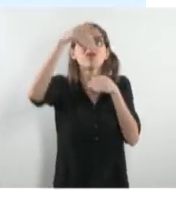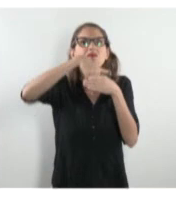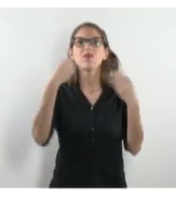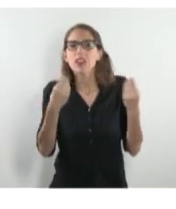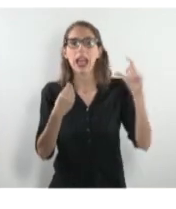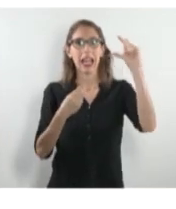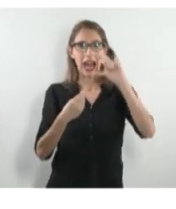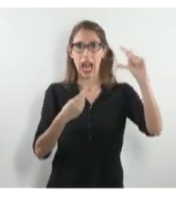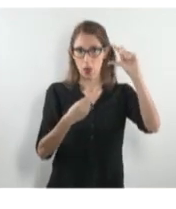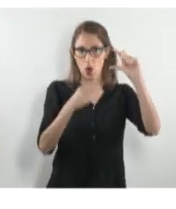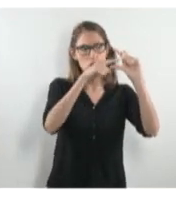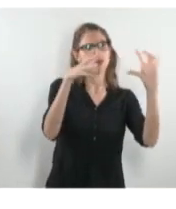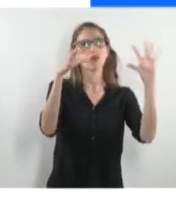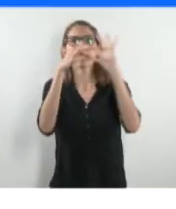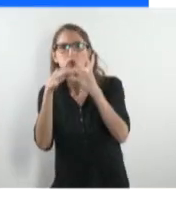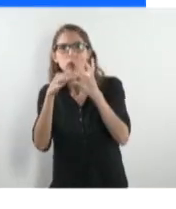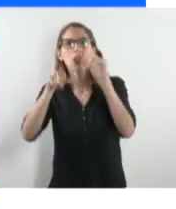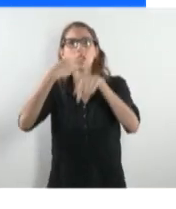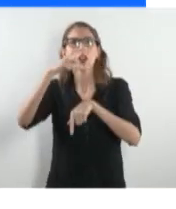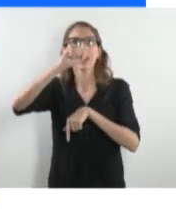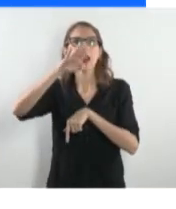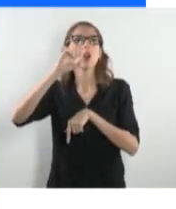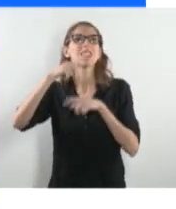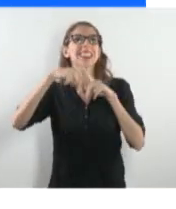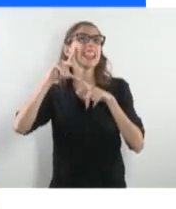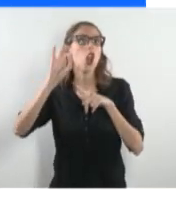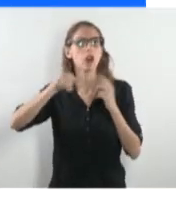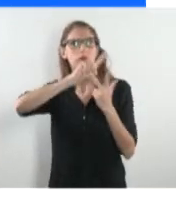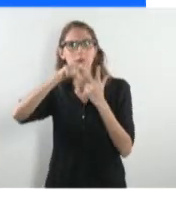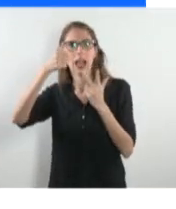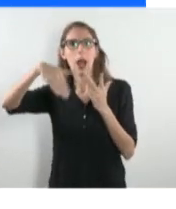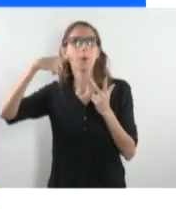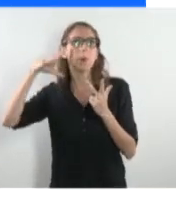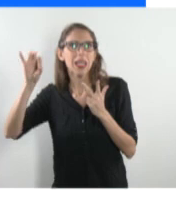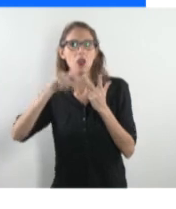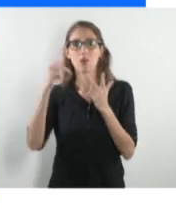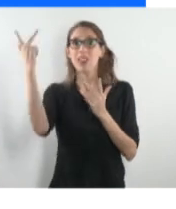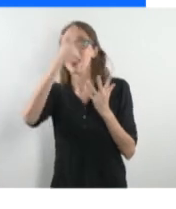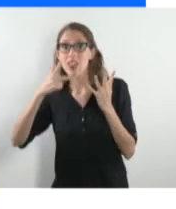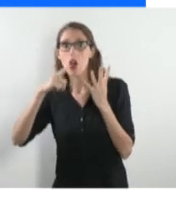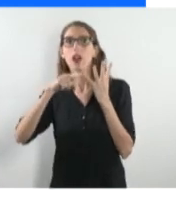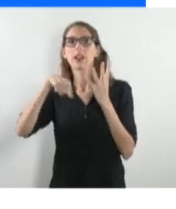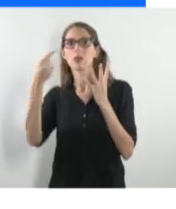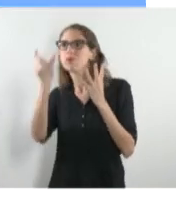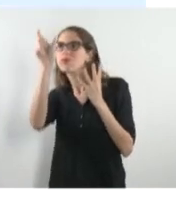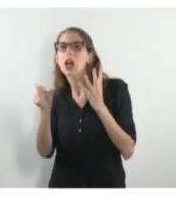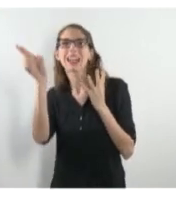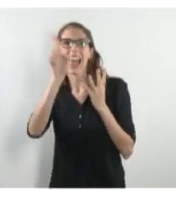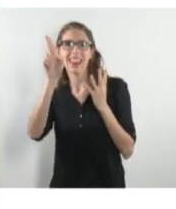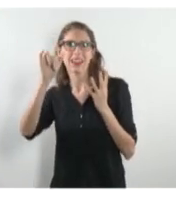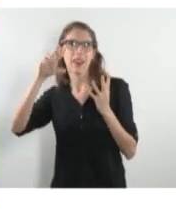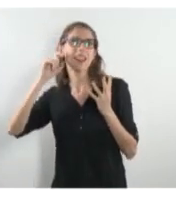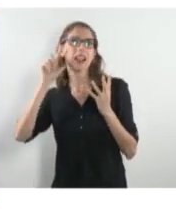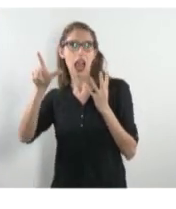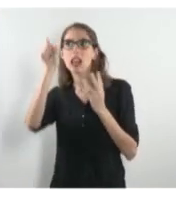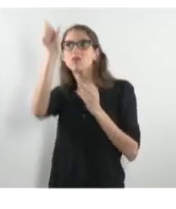carbono unido a un grupo carboxilo, un grupo amino, un átomo de hidrógeno y un grupo radical. Las variantes del grupo